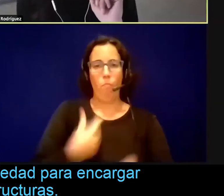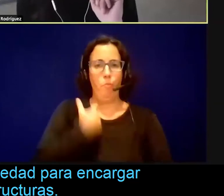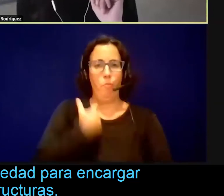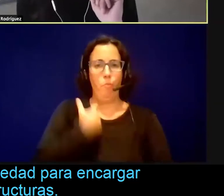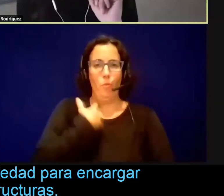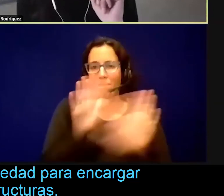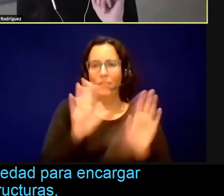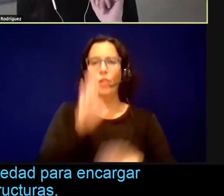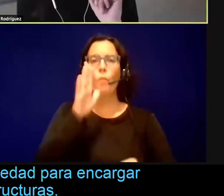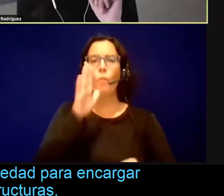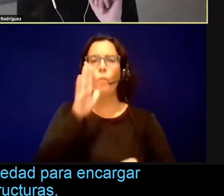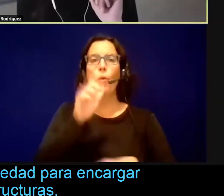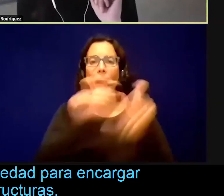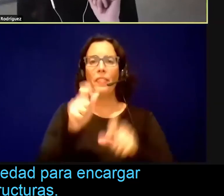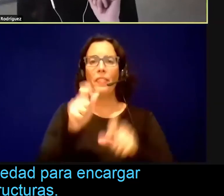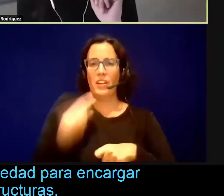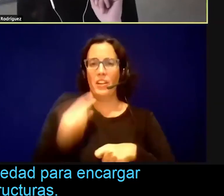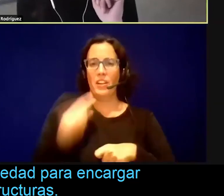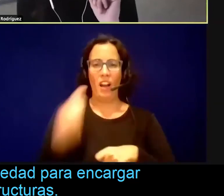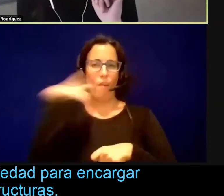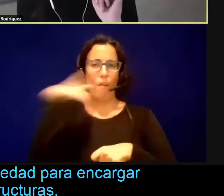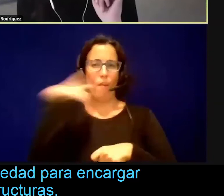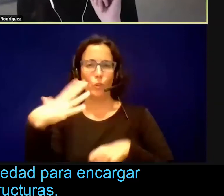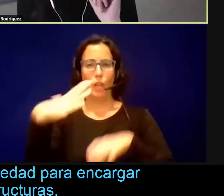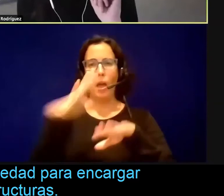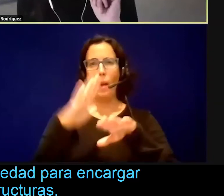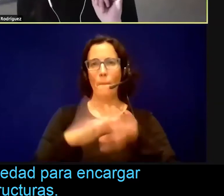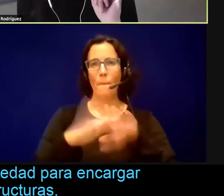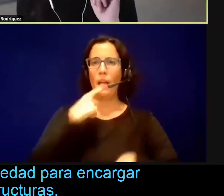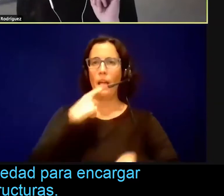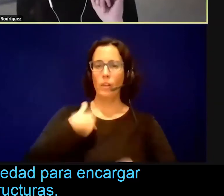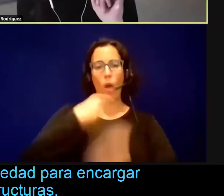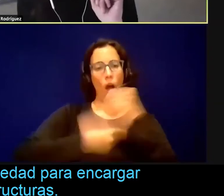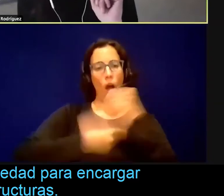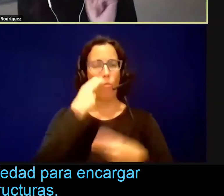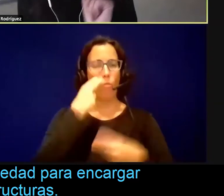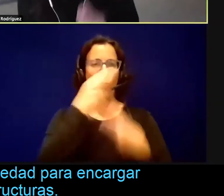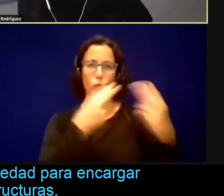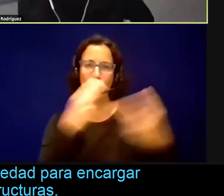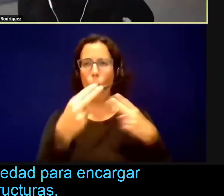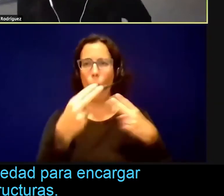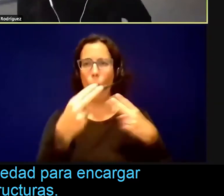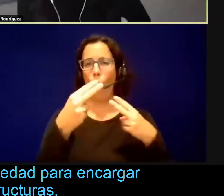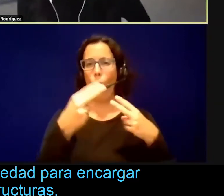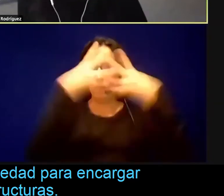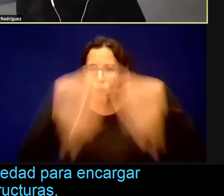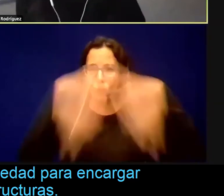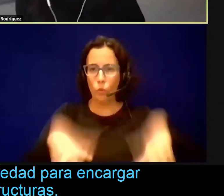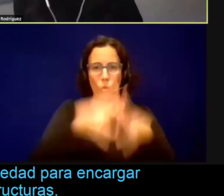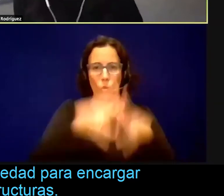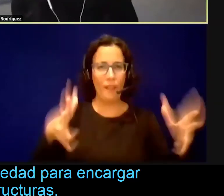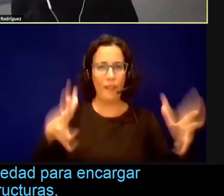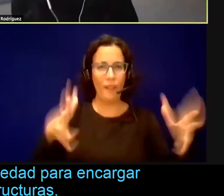con muchísimo dinero para encargarnos museos y grandes infraestructuras y grandes viviendas y grandes